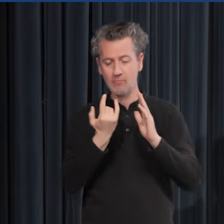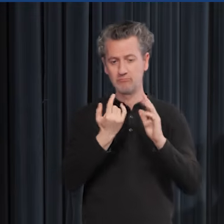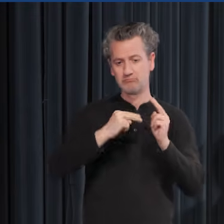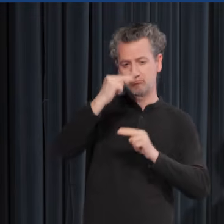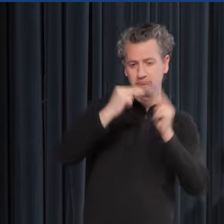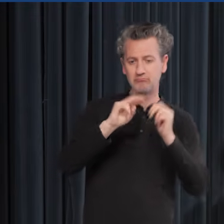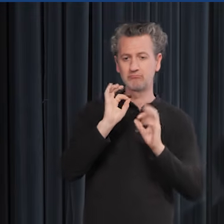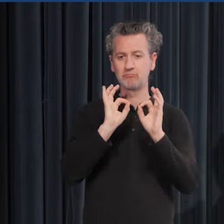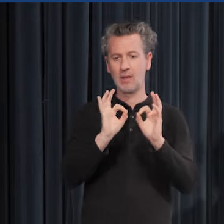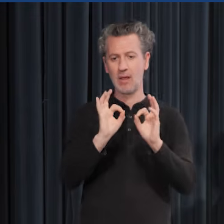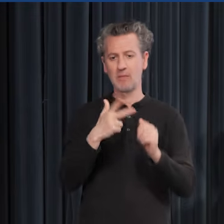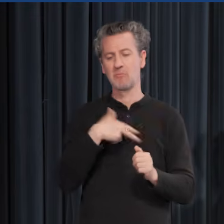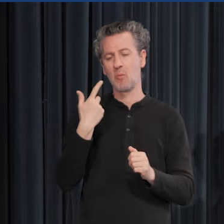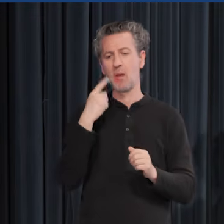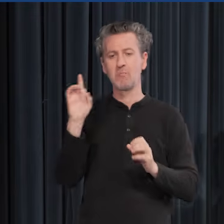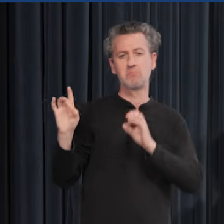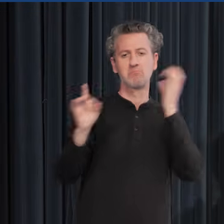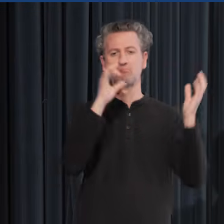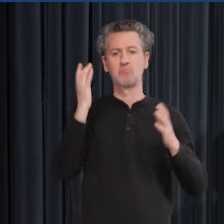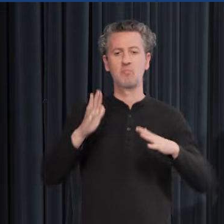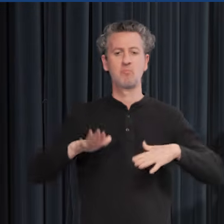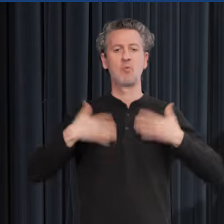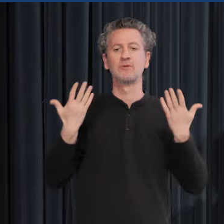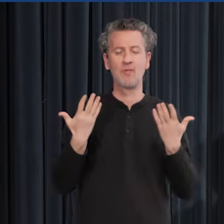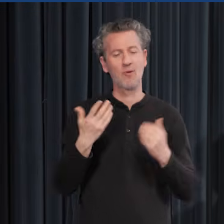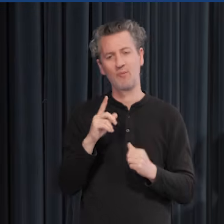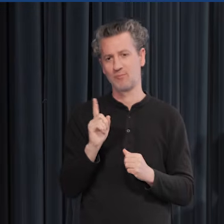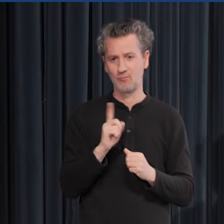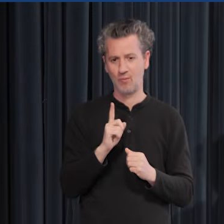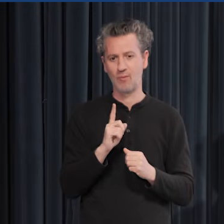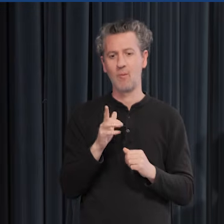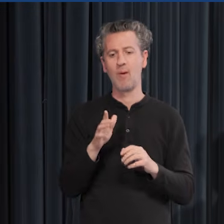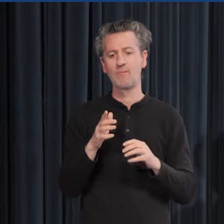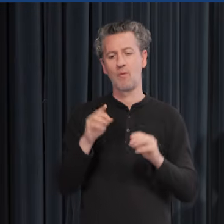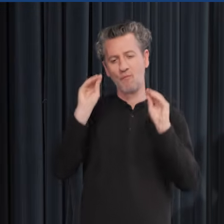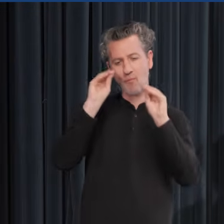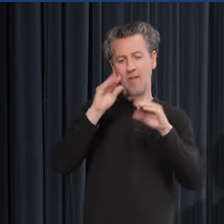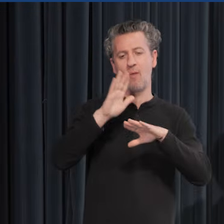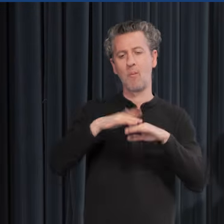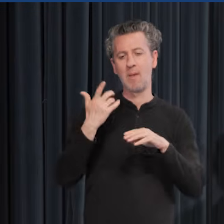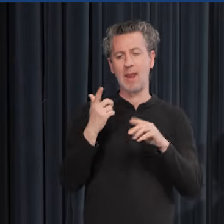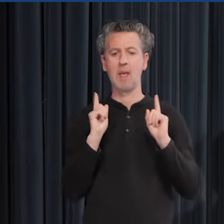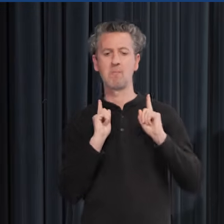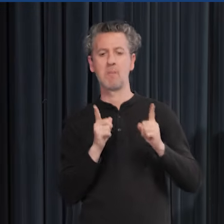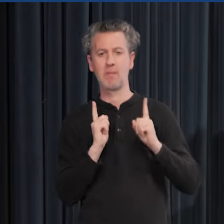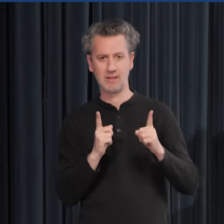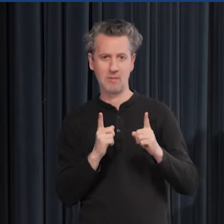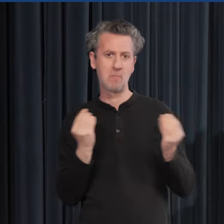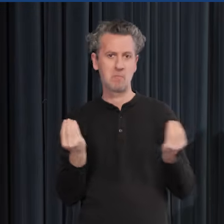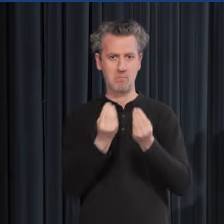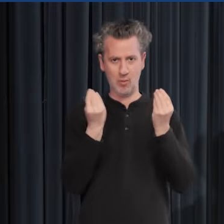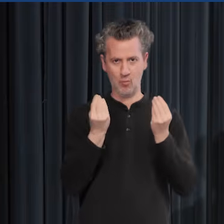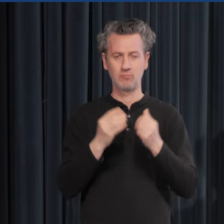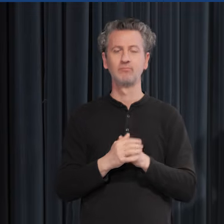estandarizamos, reducimos mucho la improvisación. Y entonces estamos fomentando esta cultura preventiva, que es un poco por la que estamos también